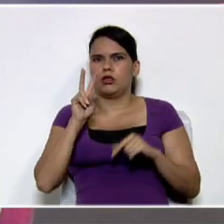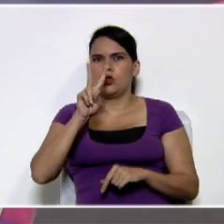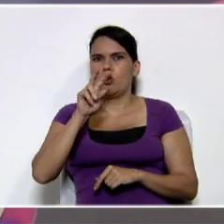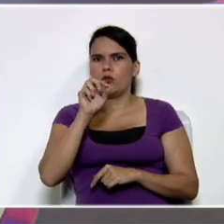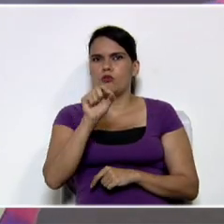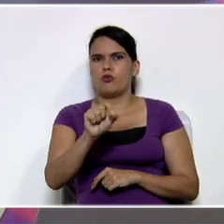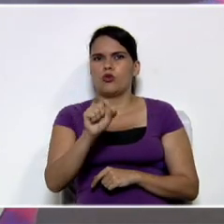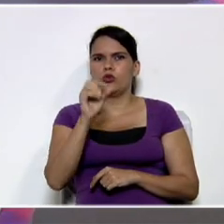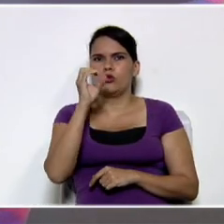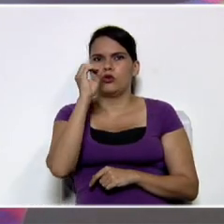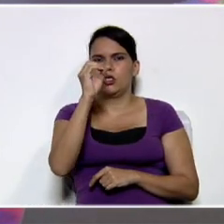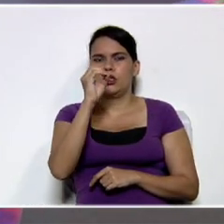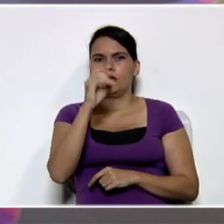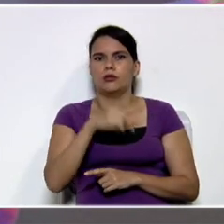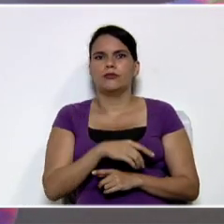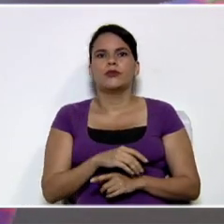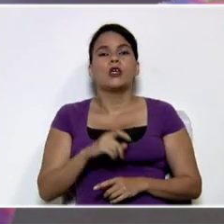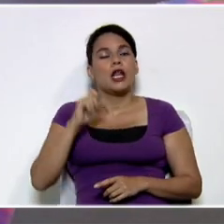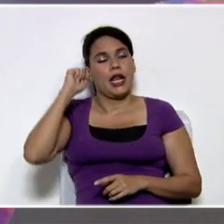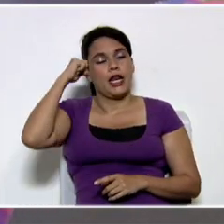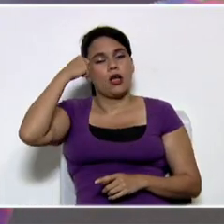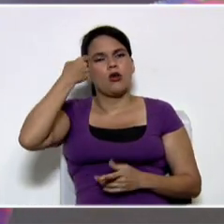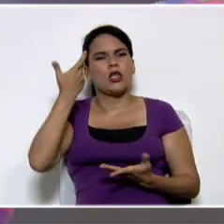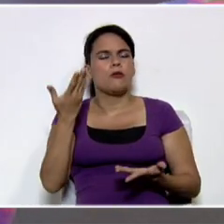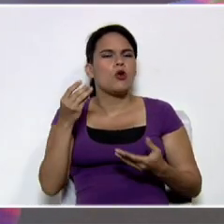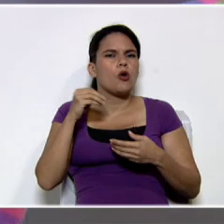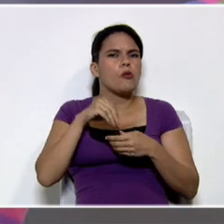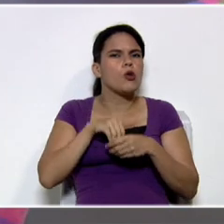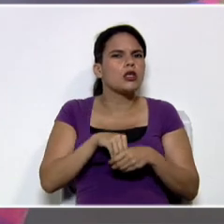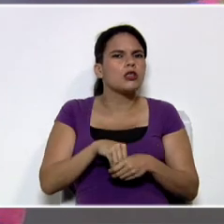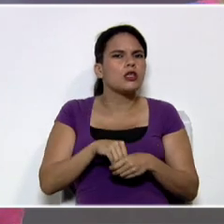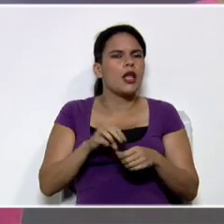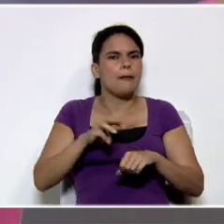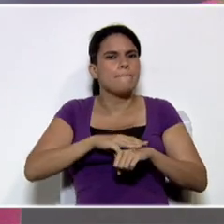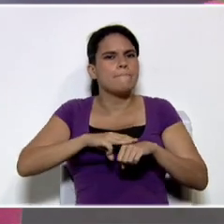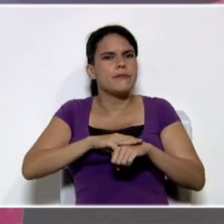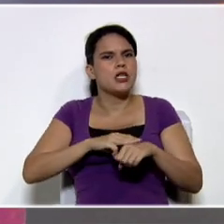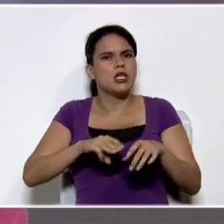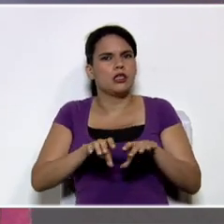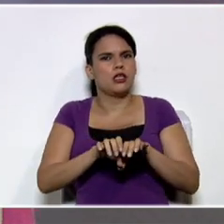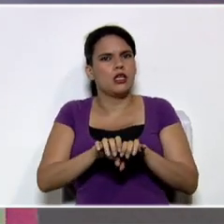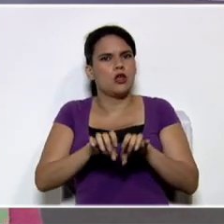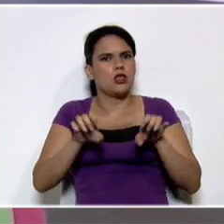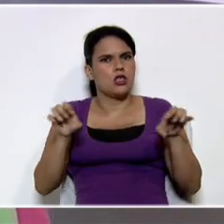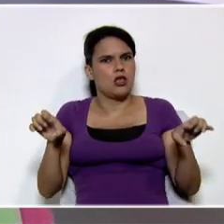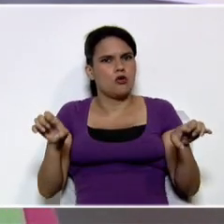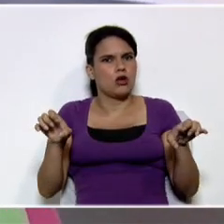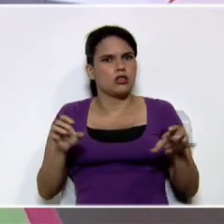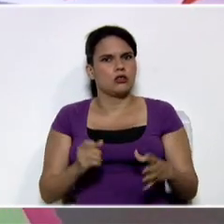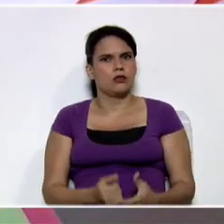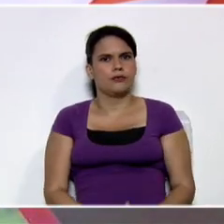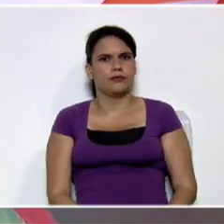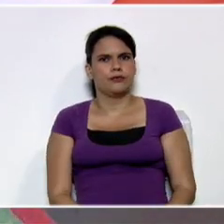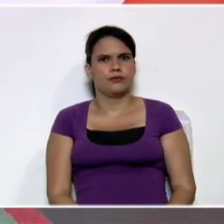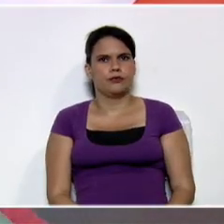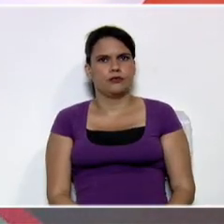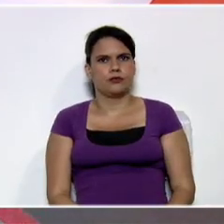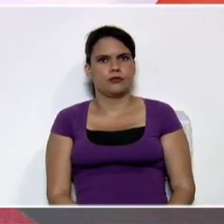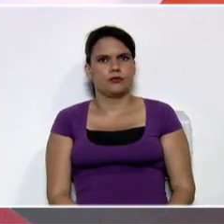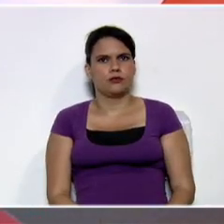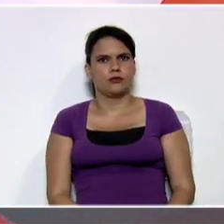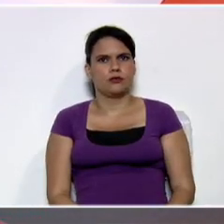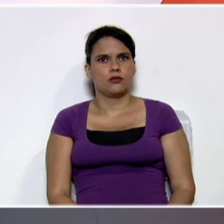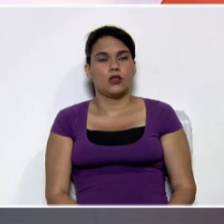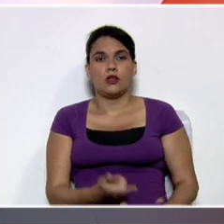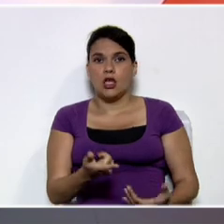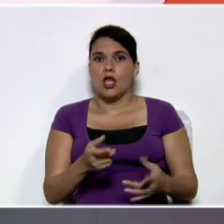Por eso, en pantalla les recordamos cómo ingresar a la página web del Ministerio del Poder Popular para la Educación, en función de que